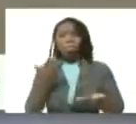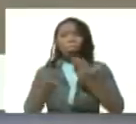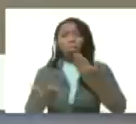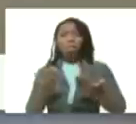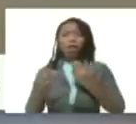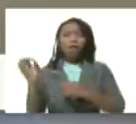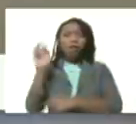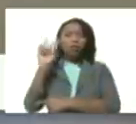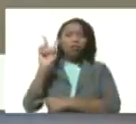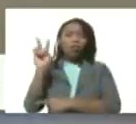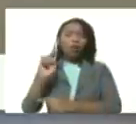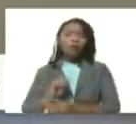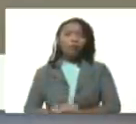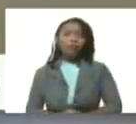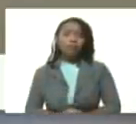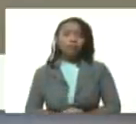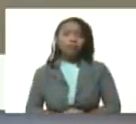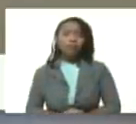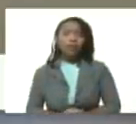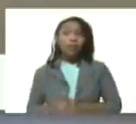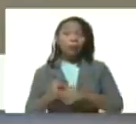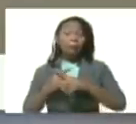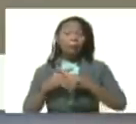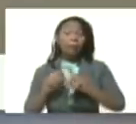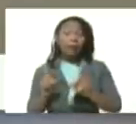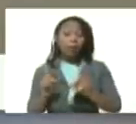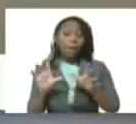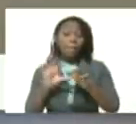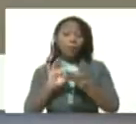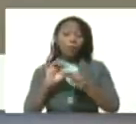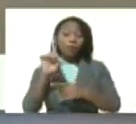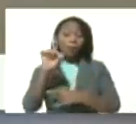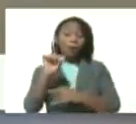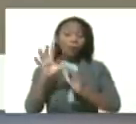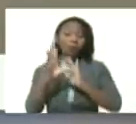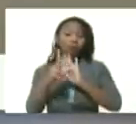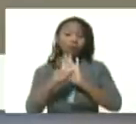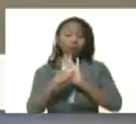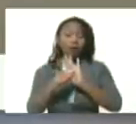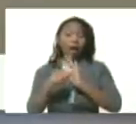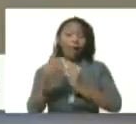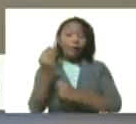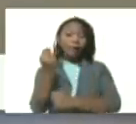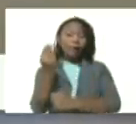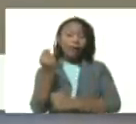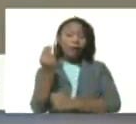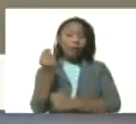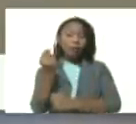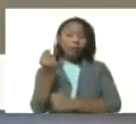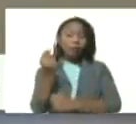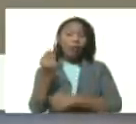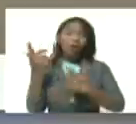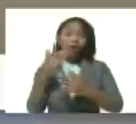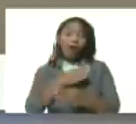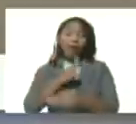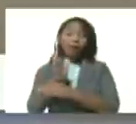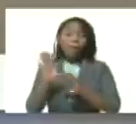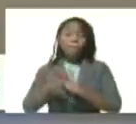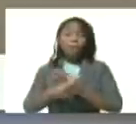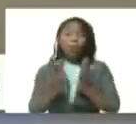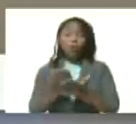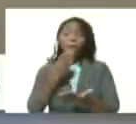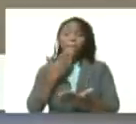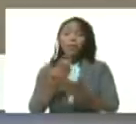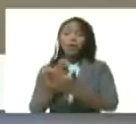Venezuela. Pero están articulados también para robarse el dinero que andan por el mundo